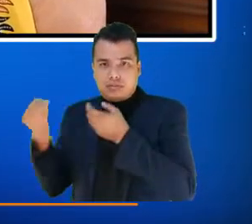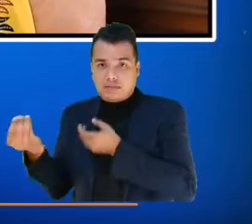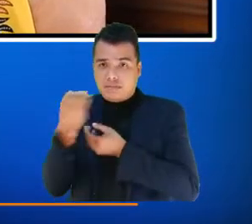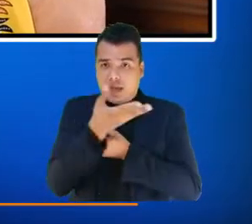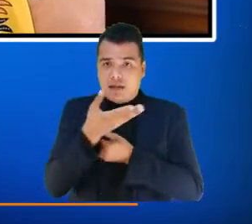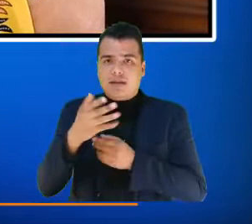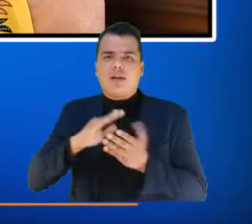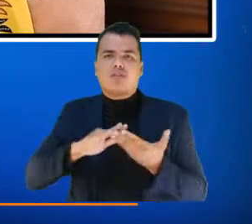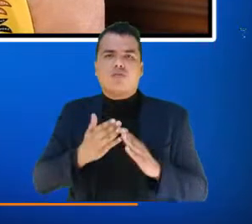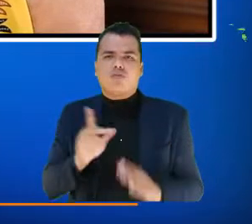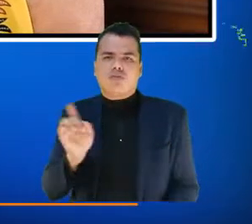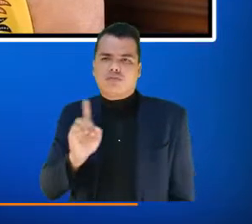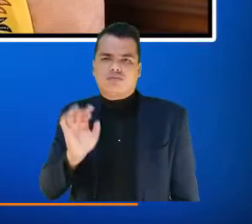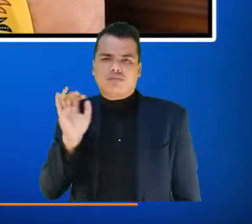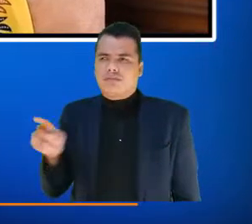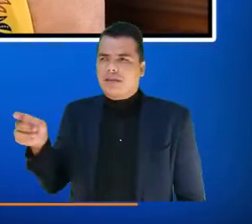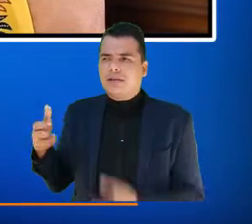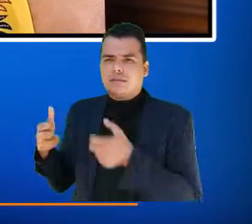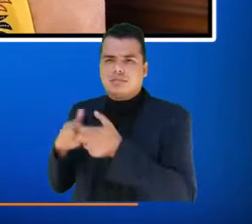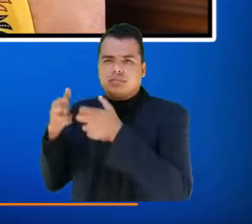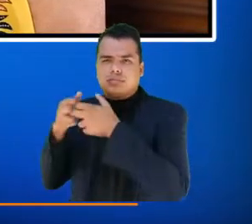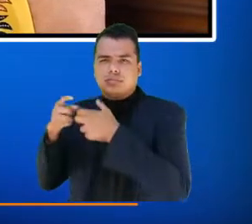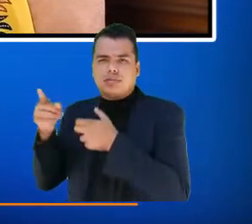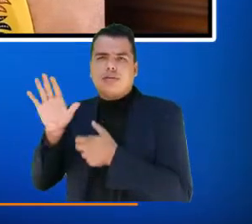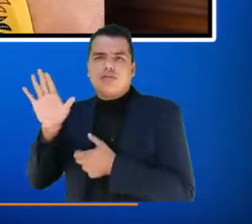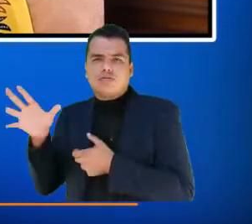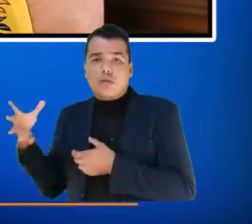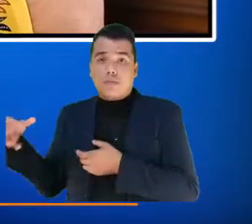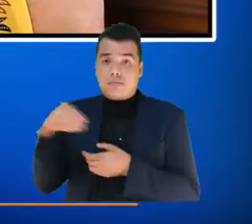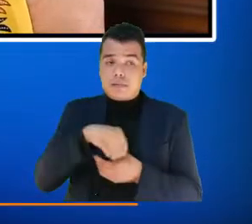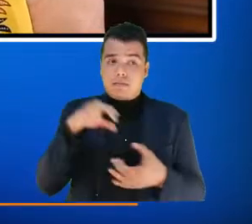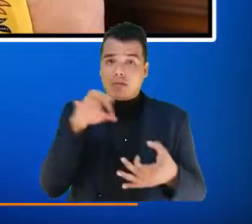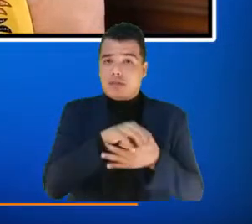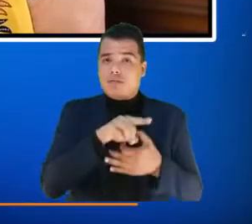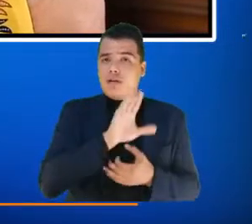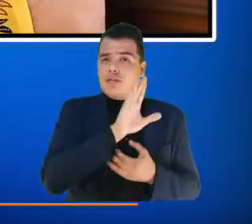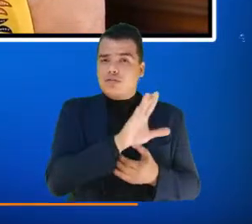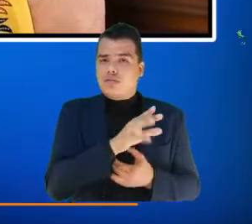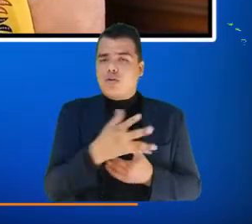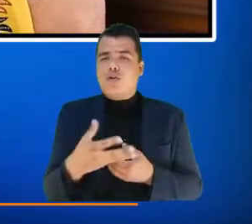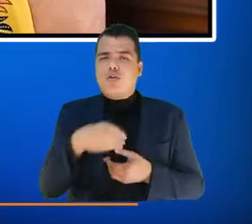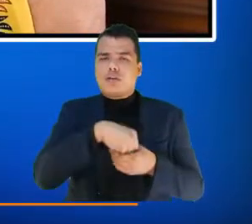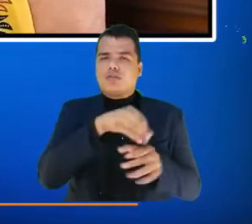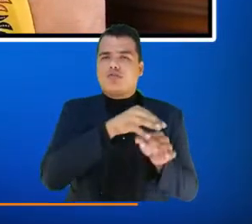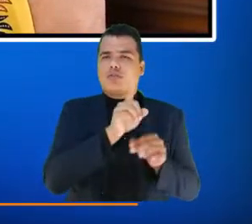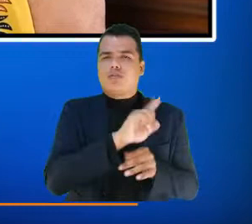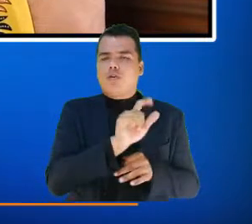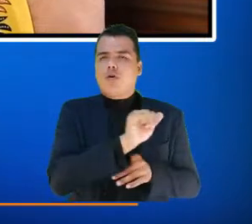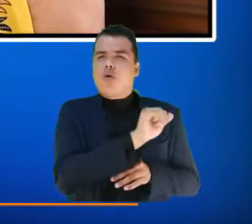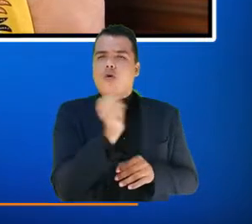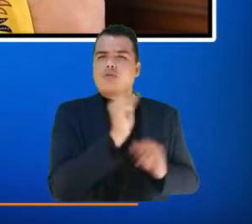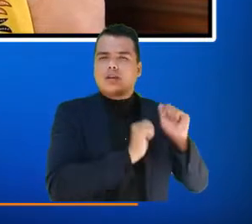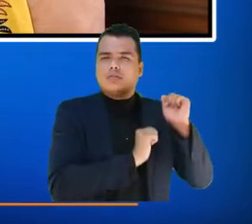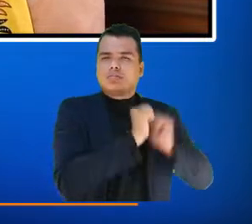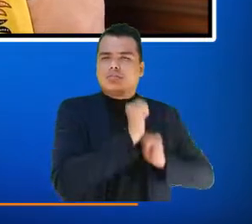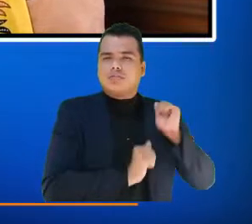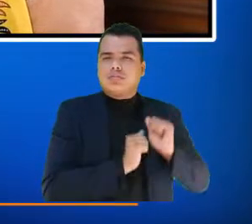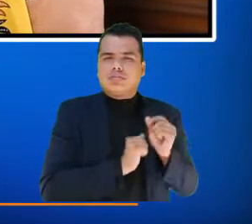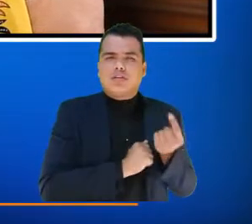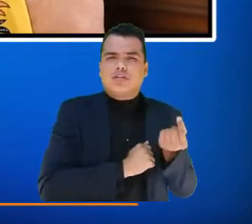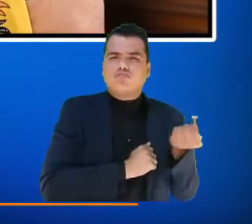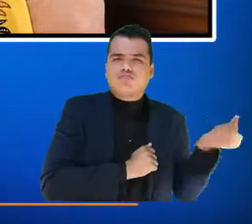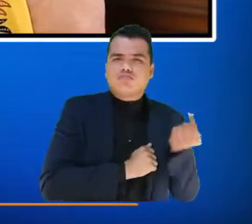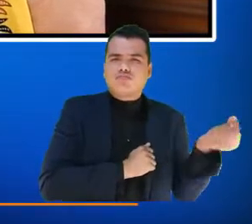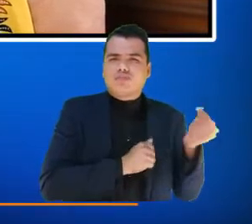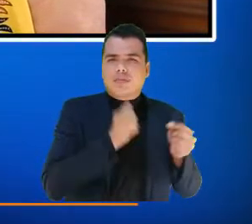la comunidad, porque la energía que nosotros tenemos no proviene de la represa Vagina, sino de una microcentral eléctrica que